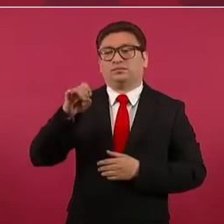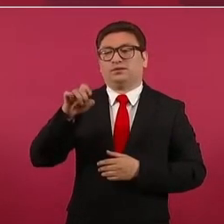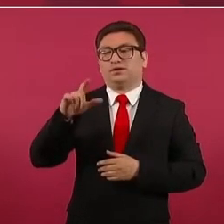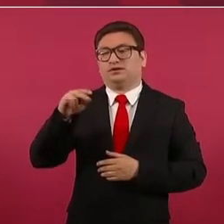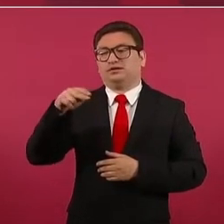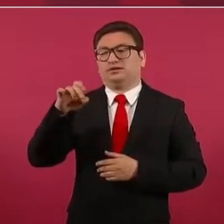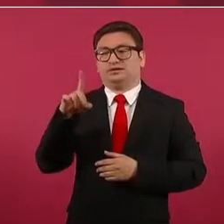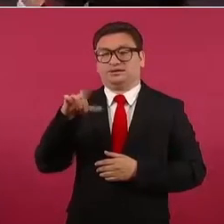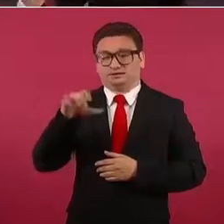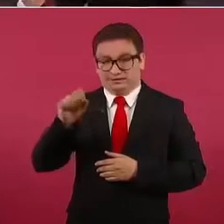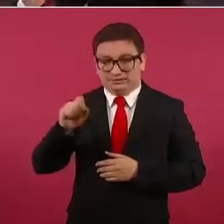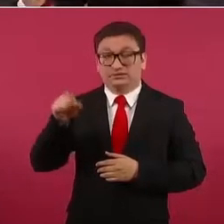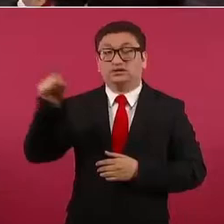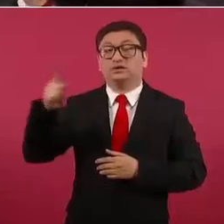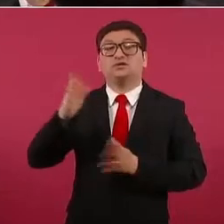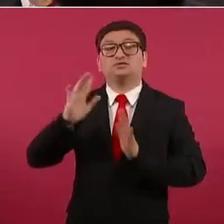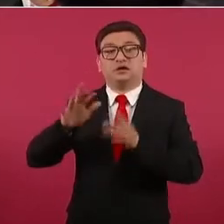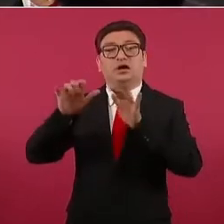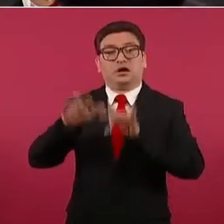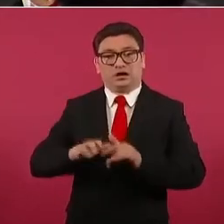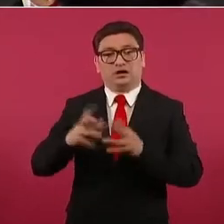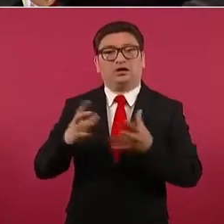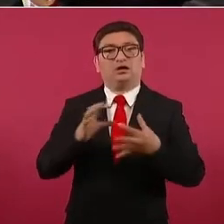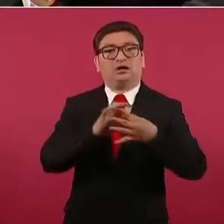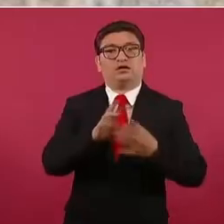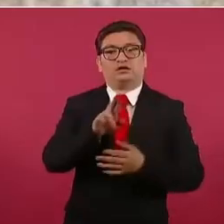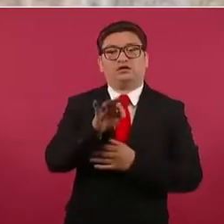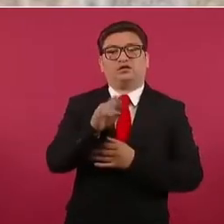Menéndez, ya es hasta escritor del Reforma,